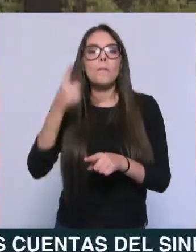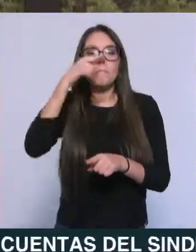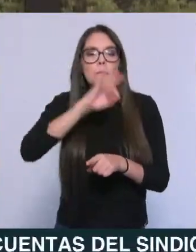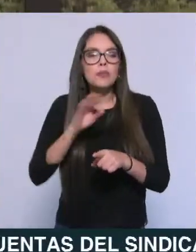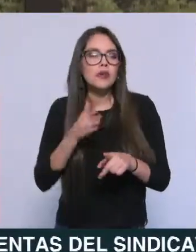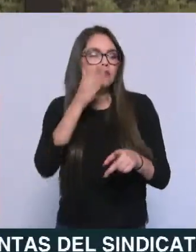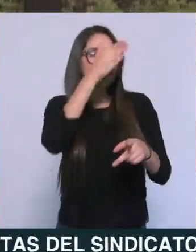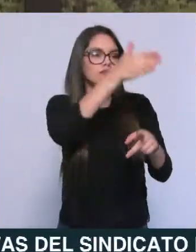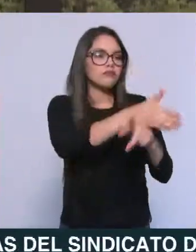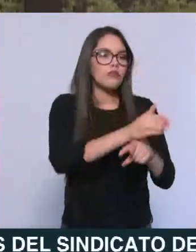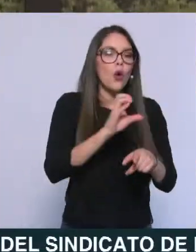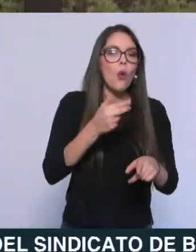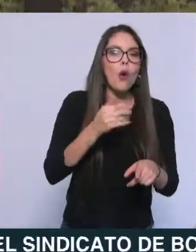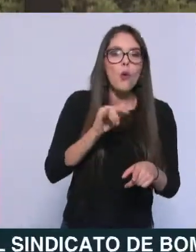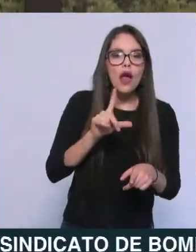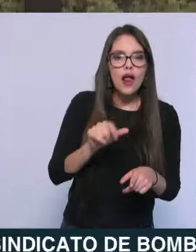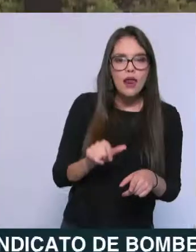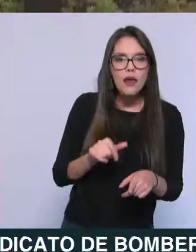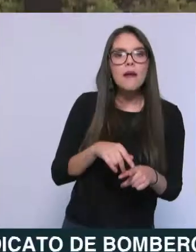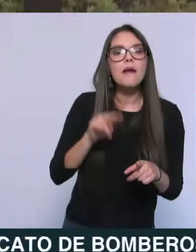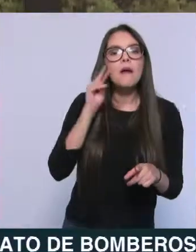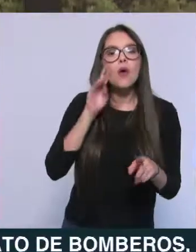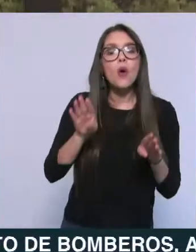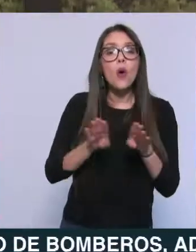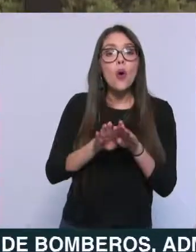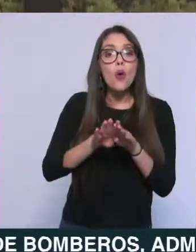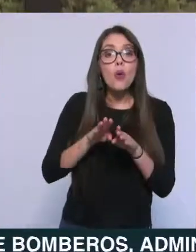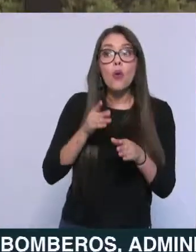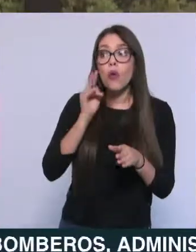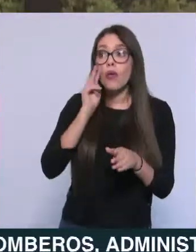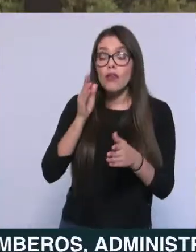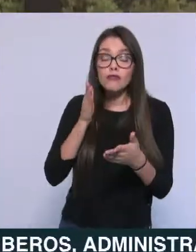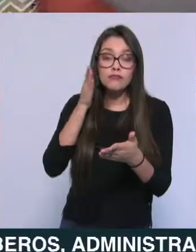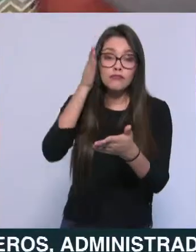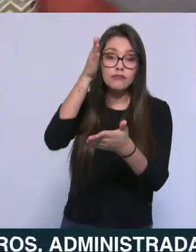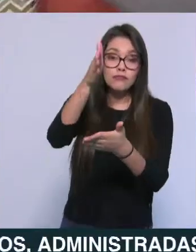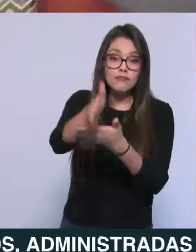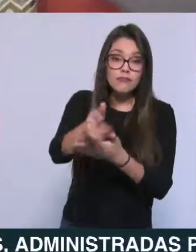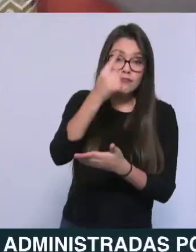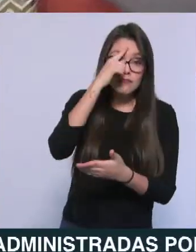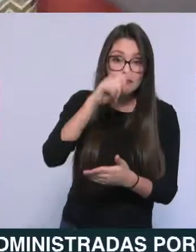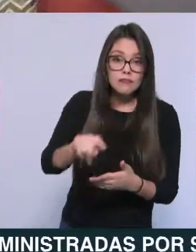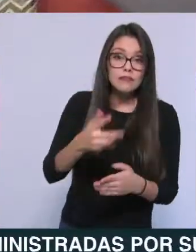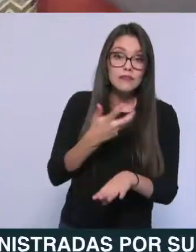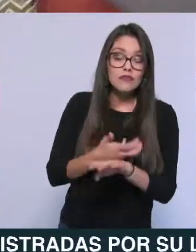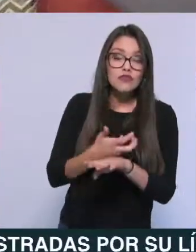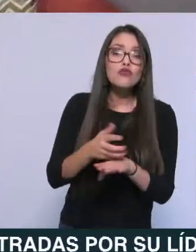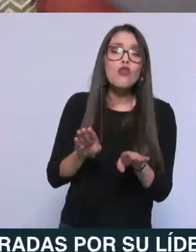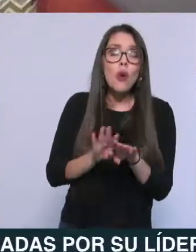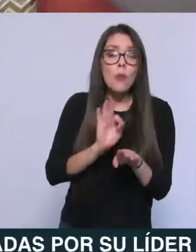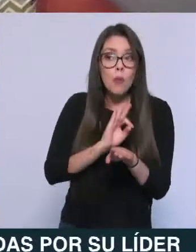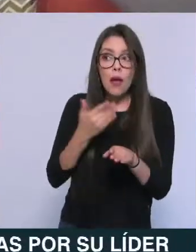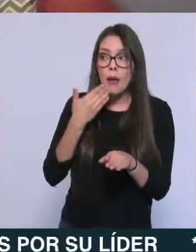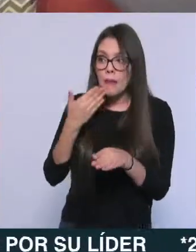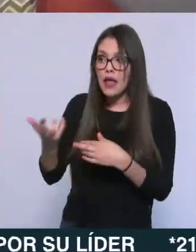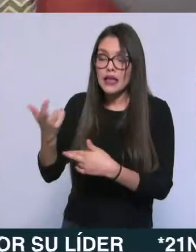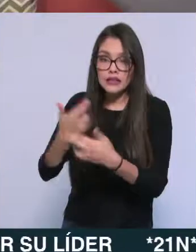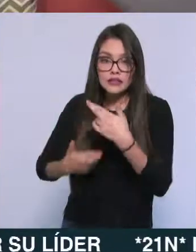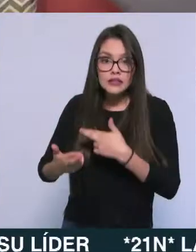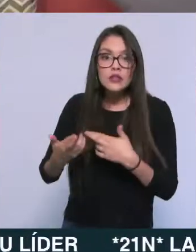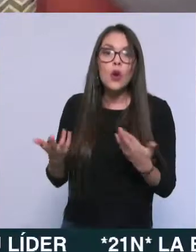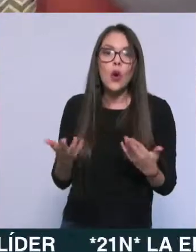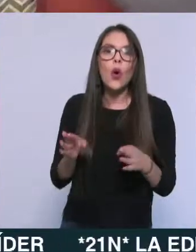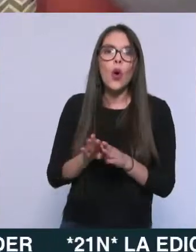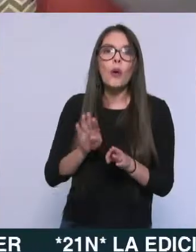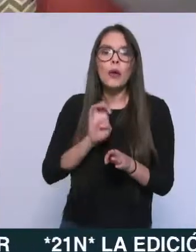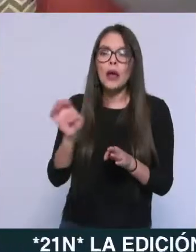de cruzar por otros lados va a ser difícil. ¿Los van a recibir los Estados Unidos a los migrantes? ¿Qué va a pasar con ellos una vez que sean rechazados por el